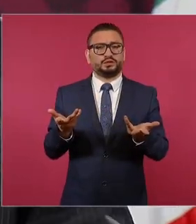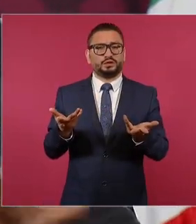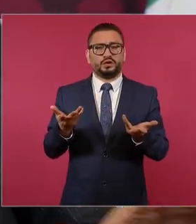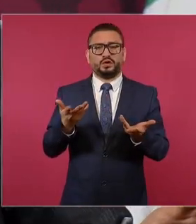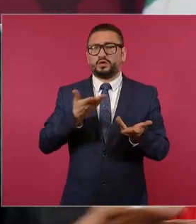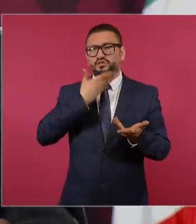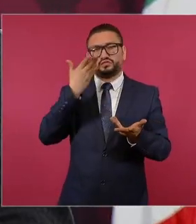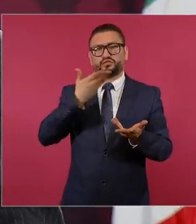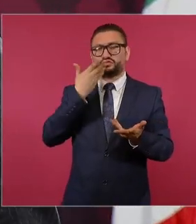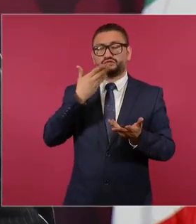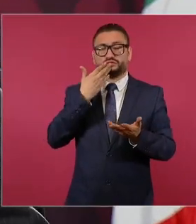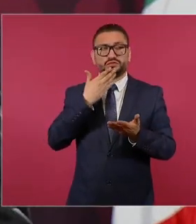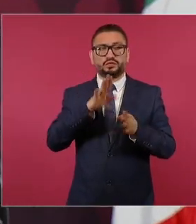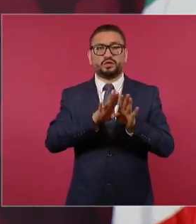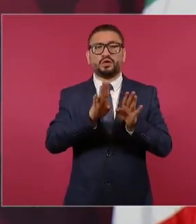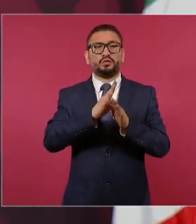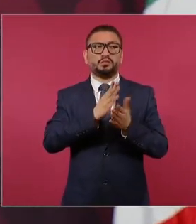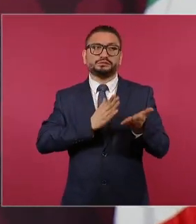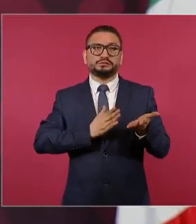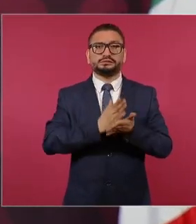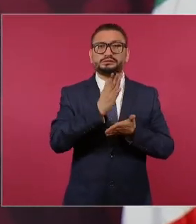era el poder entrar